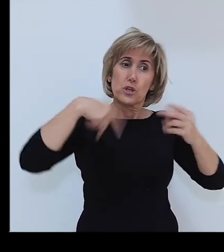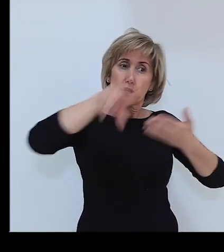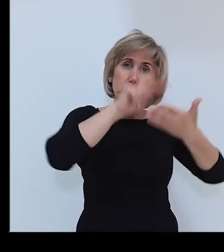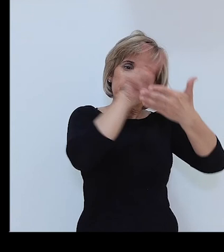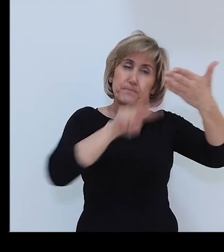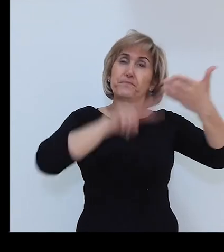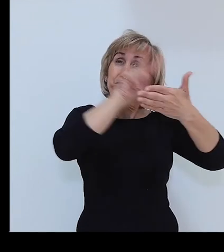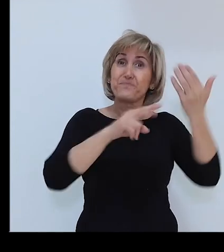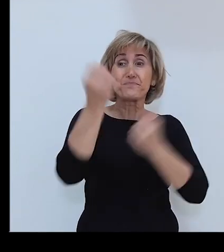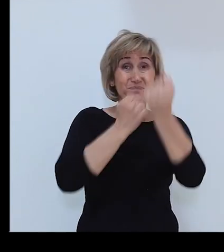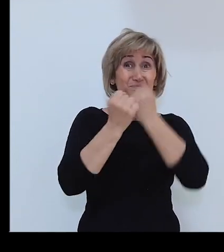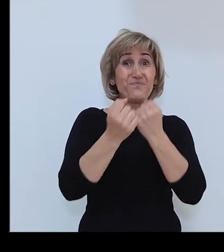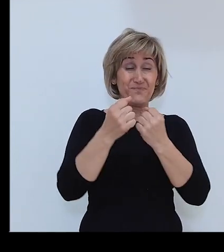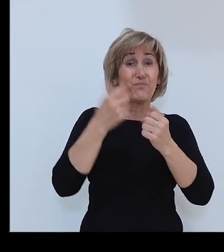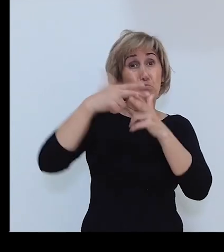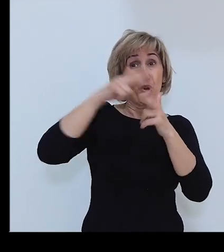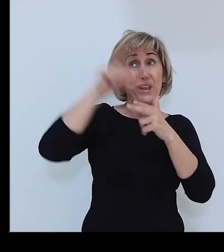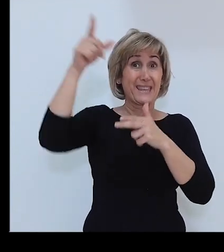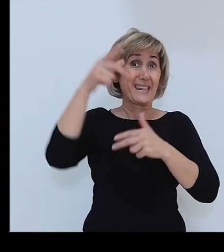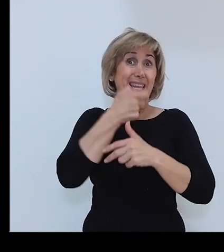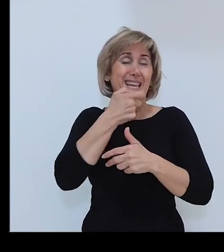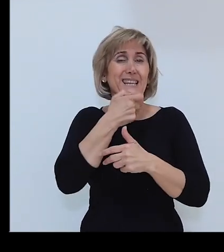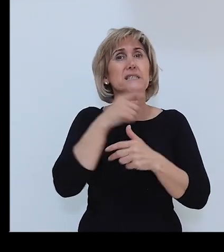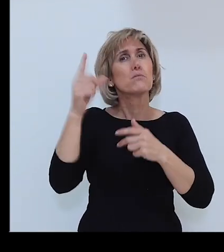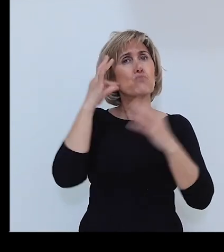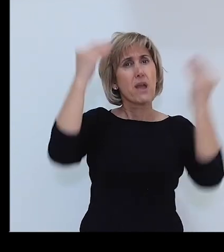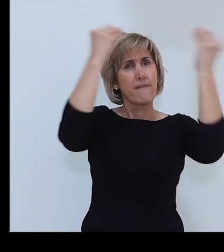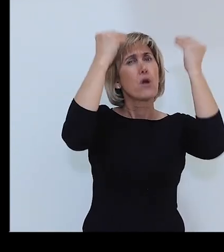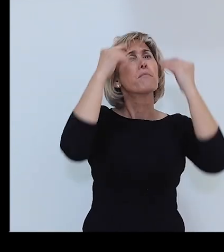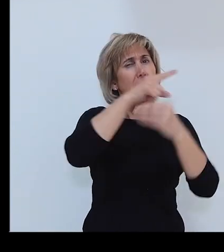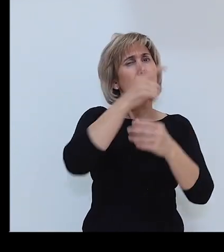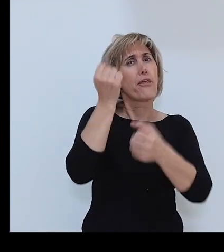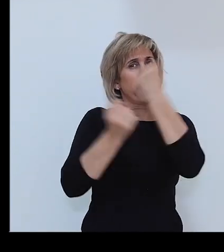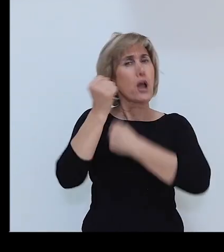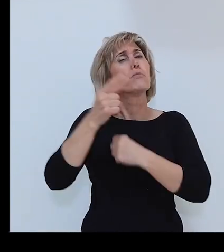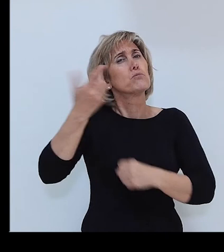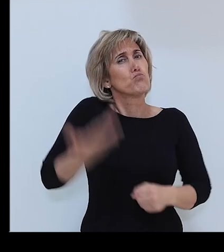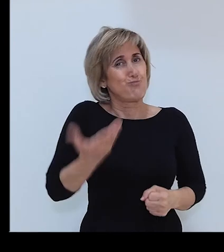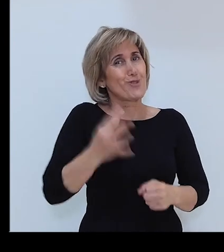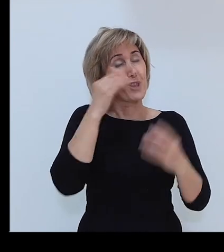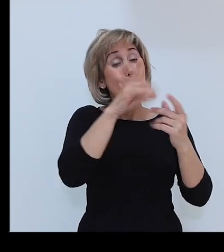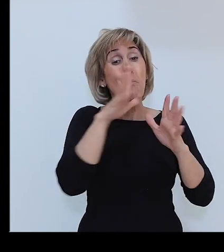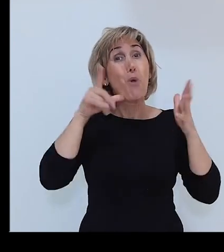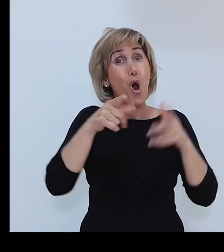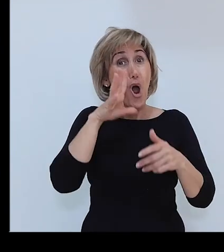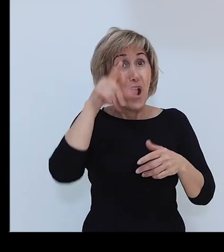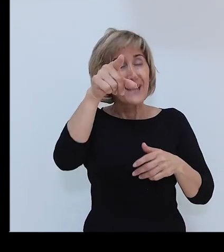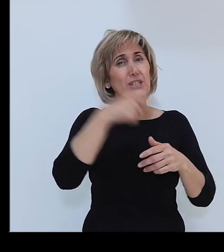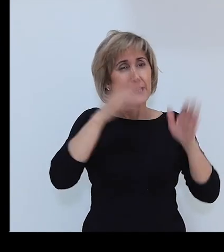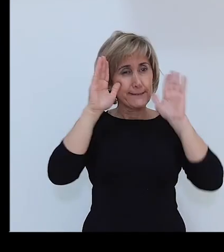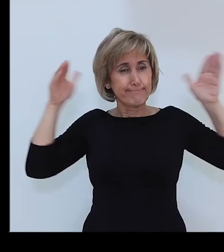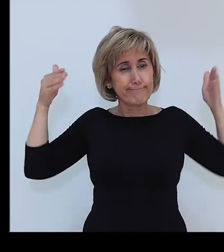decir, económica, porque había tanto tiempo traduciendo y digamos leyendo a la economía política inglesa,